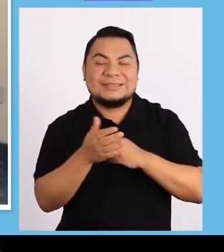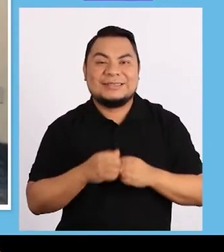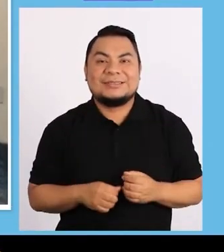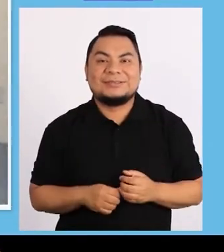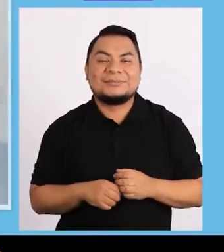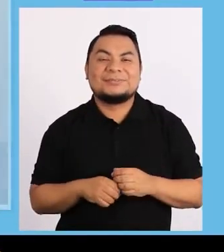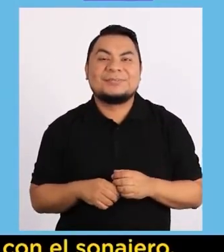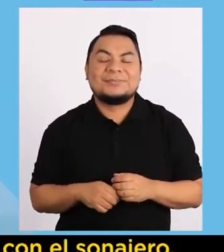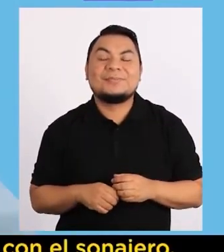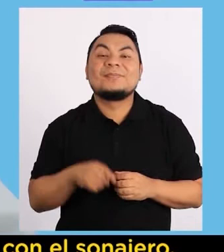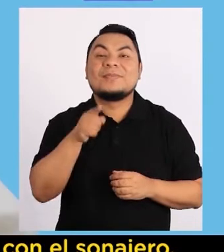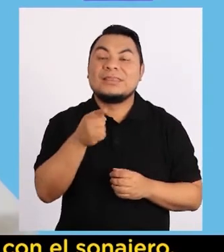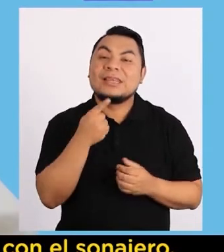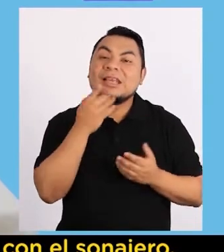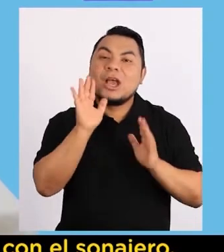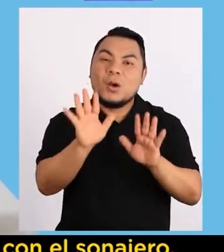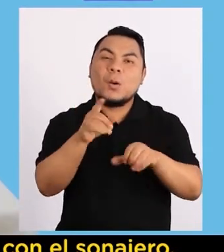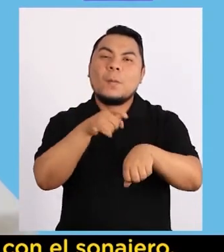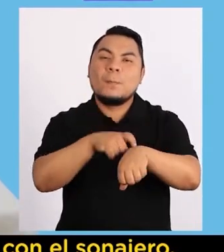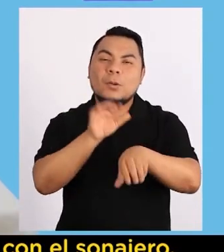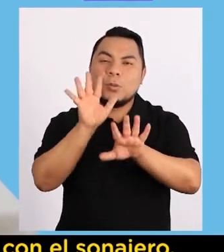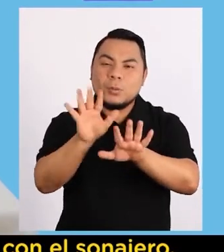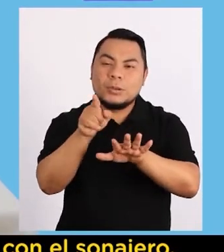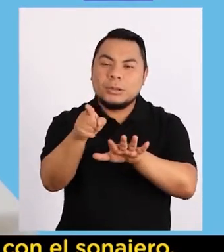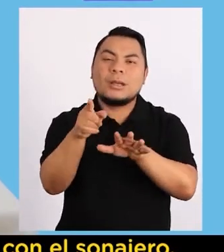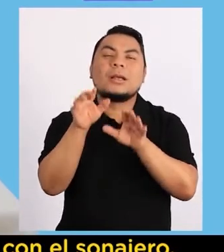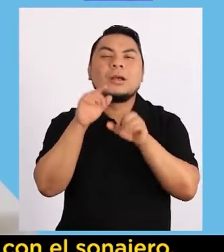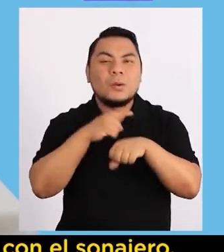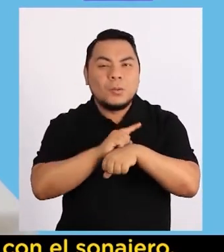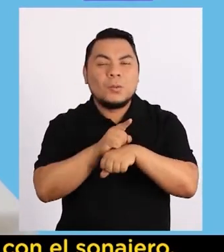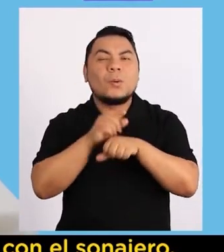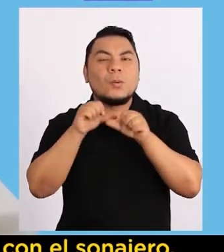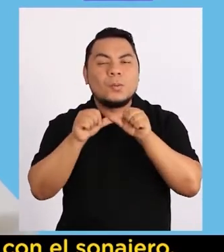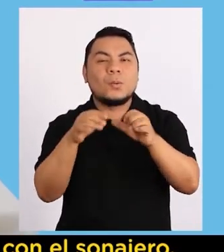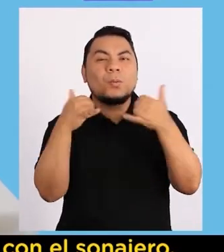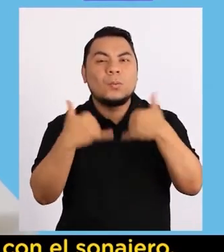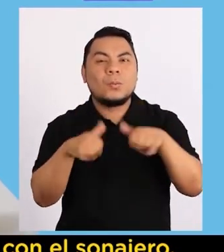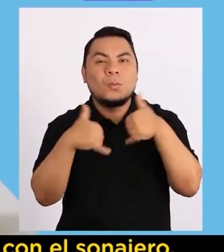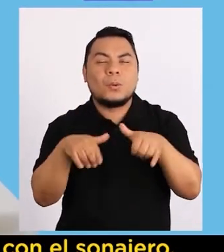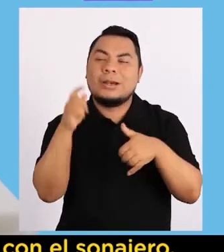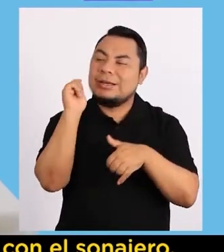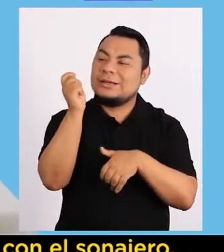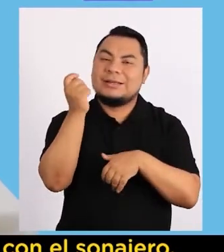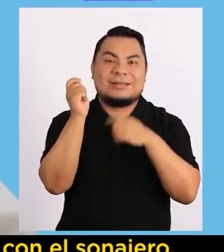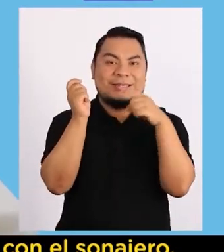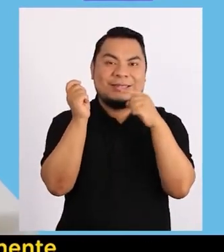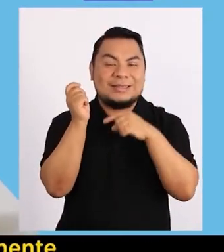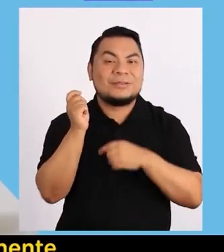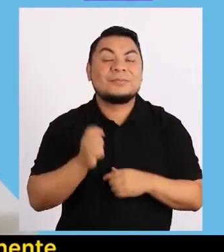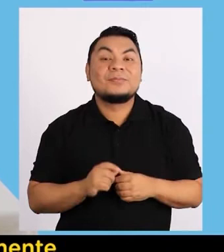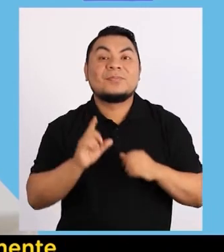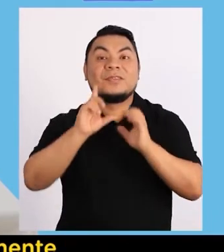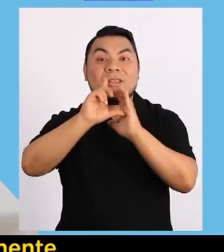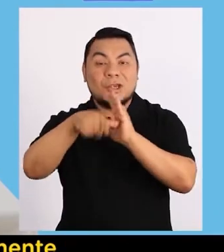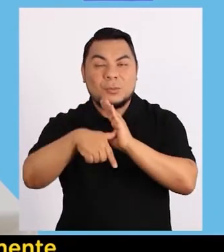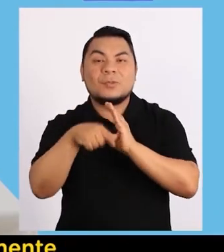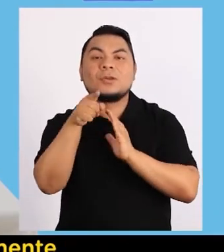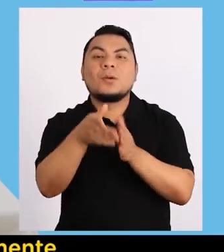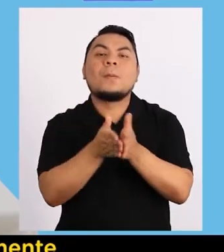felicitarle. Denle unos minutos para que continúe jugando con el sonajero.